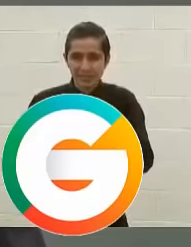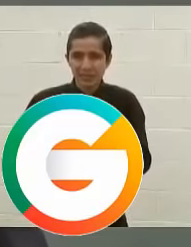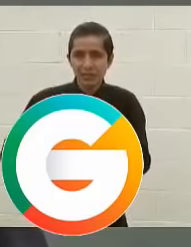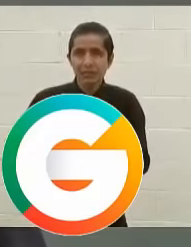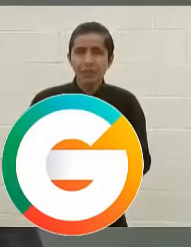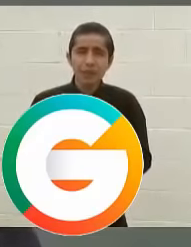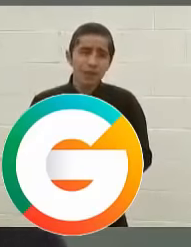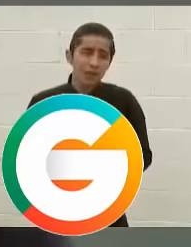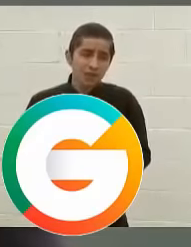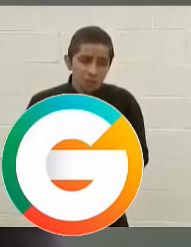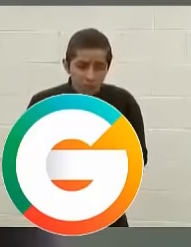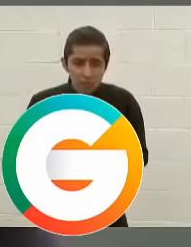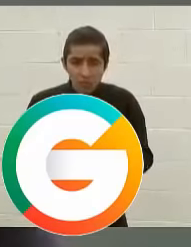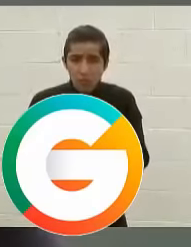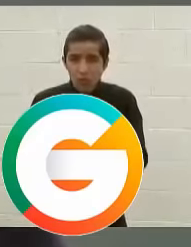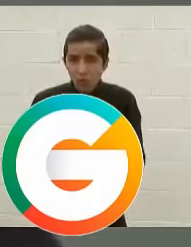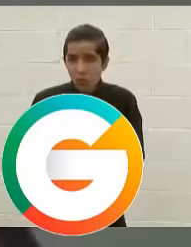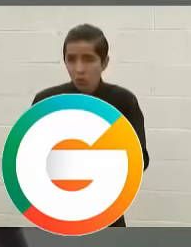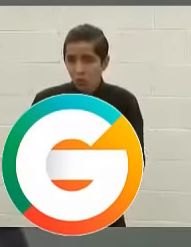todo acto de